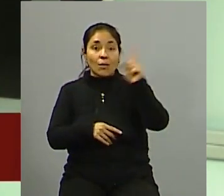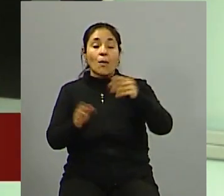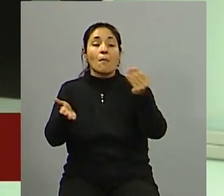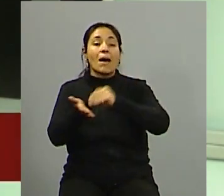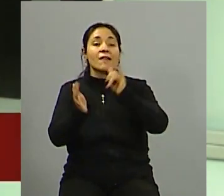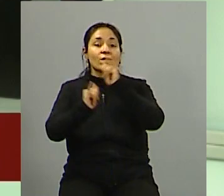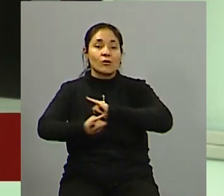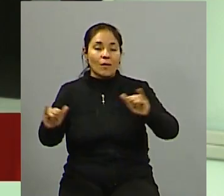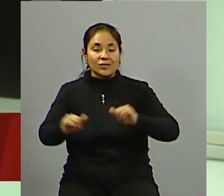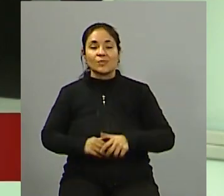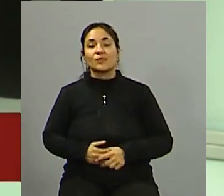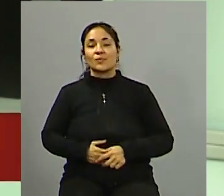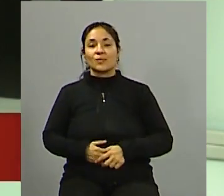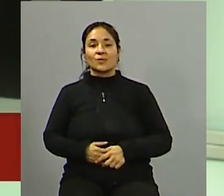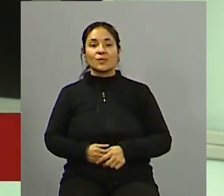desarrollo de Chat Político.